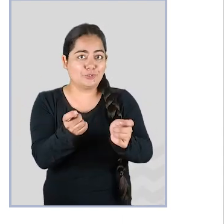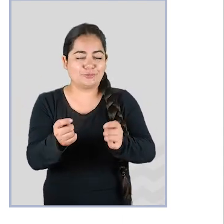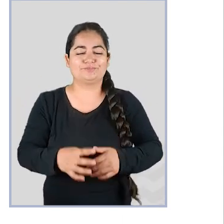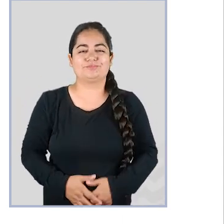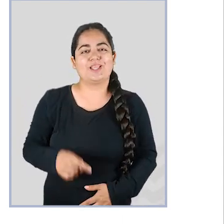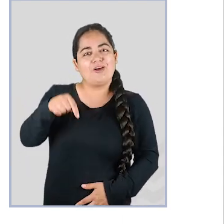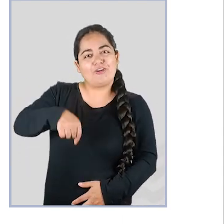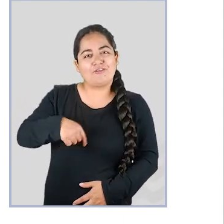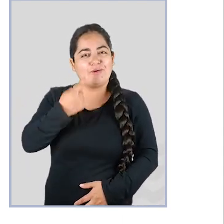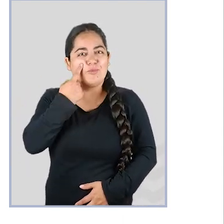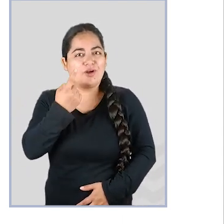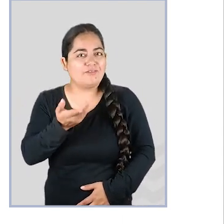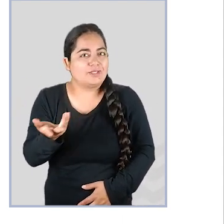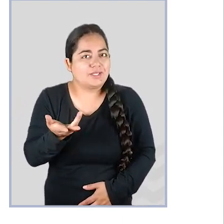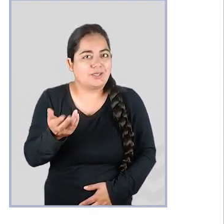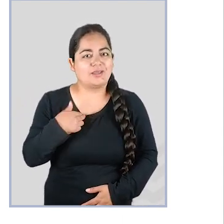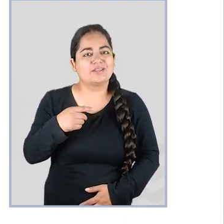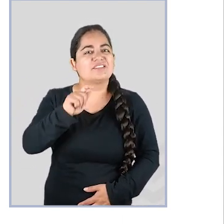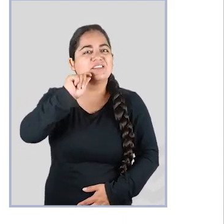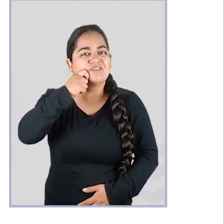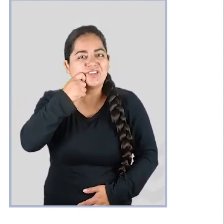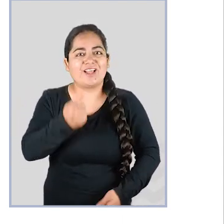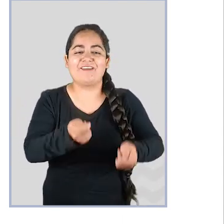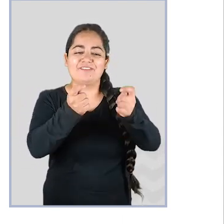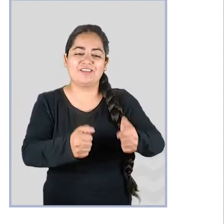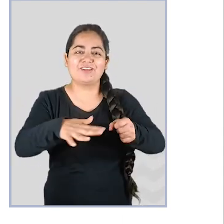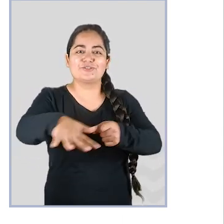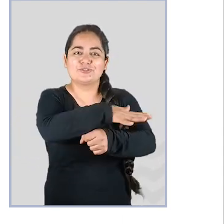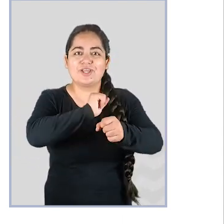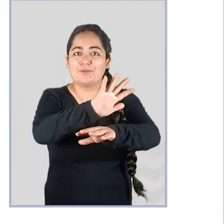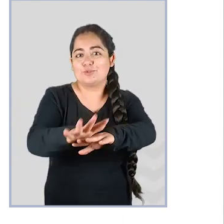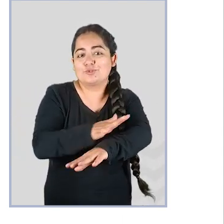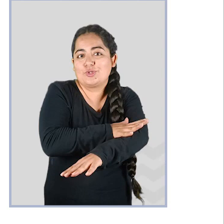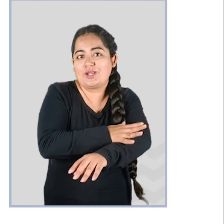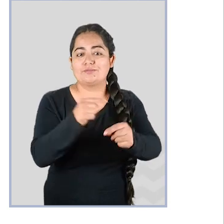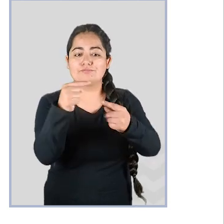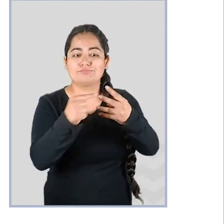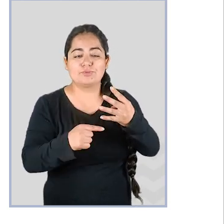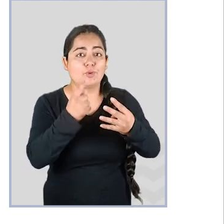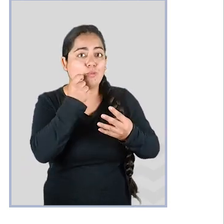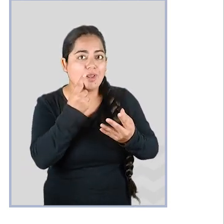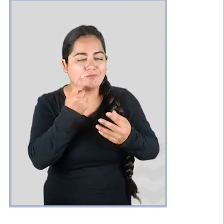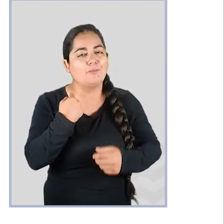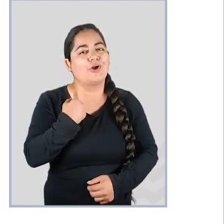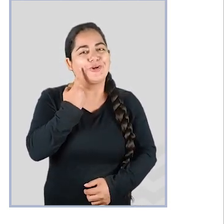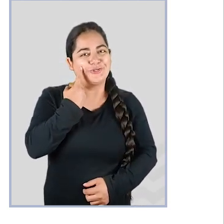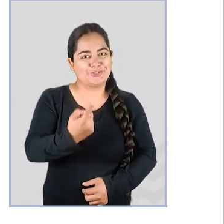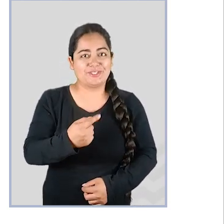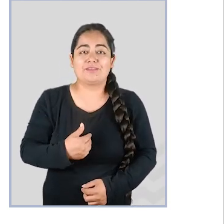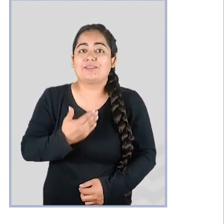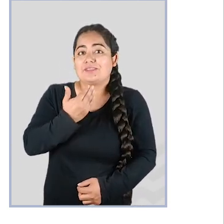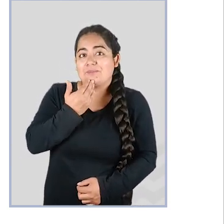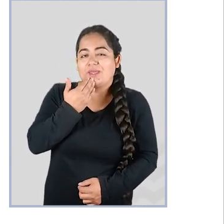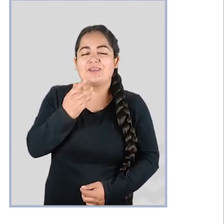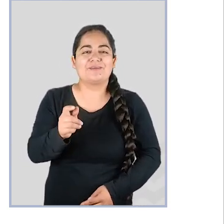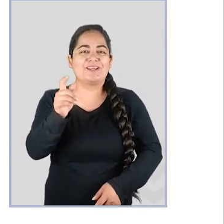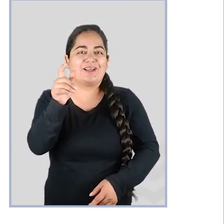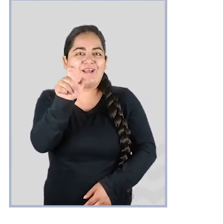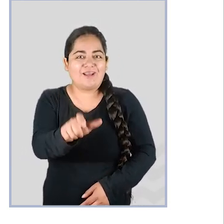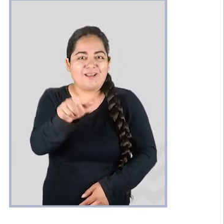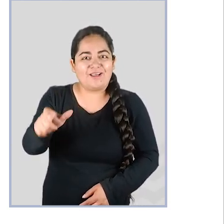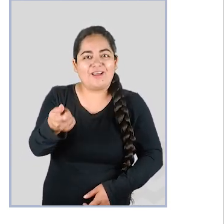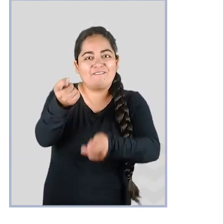Aquí veremos a qué nos referimos con aprendizaje socioemocional y sus dimensiones, y conoceremos qué habilidades socioemocionales